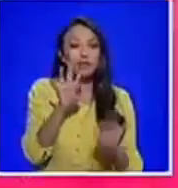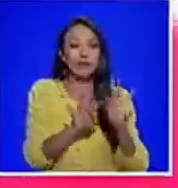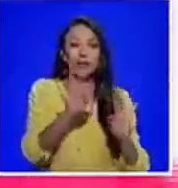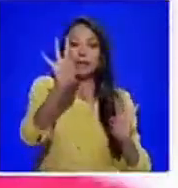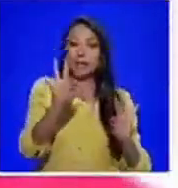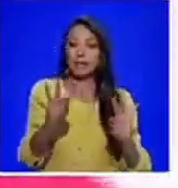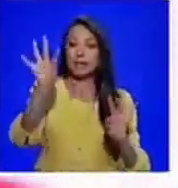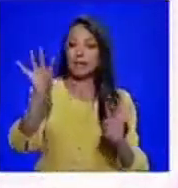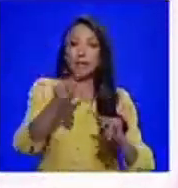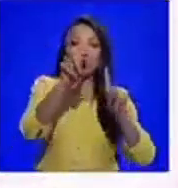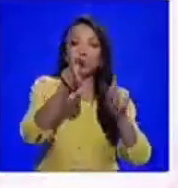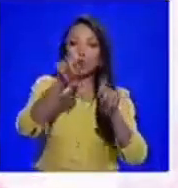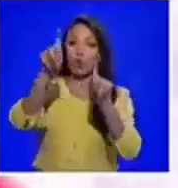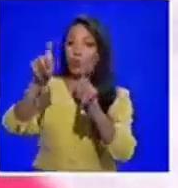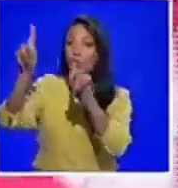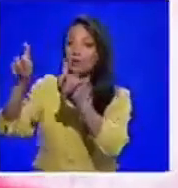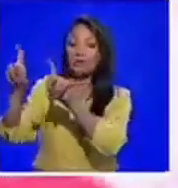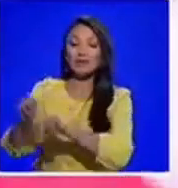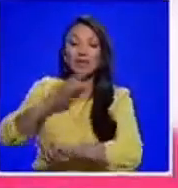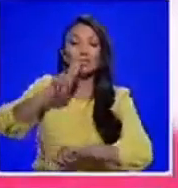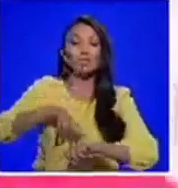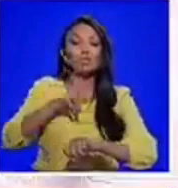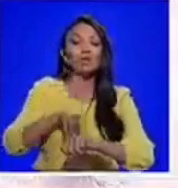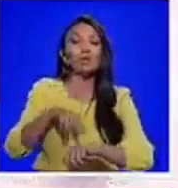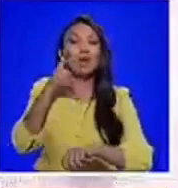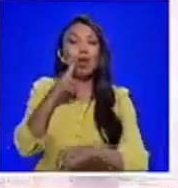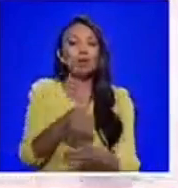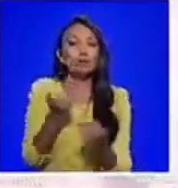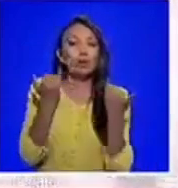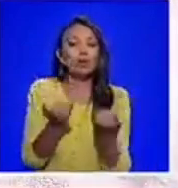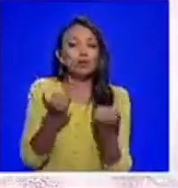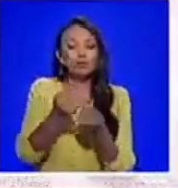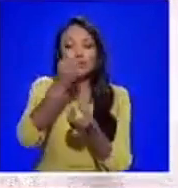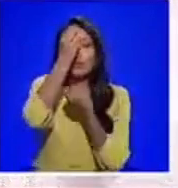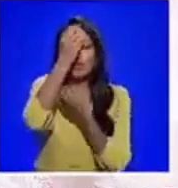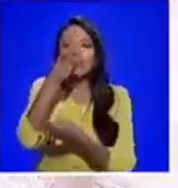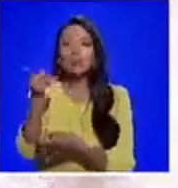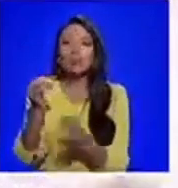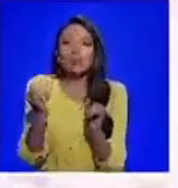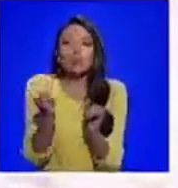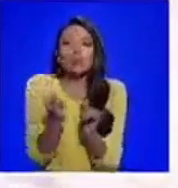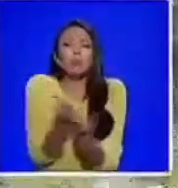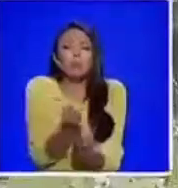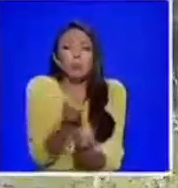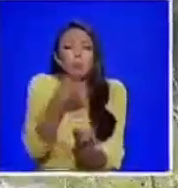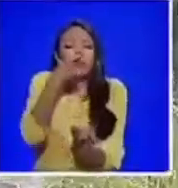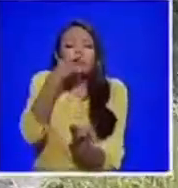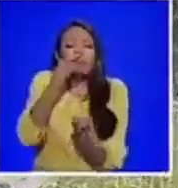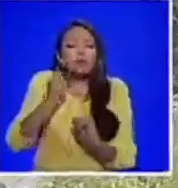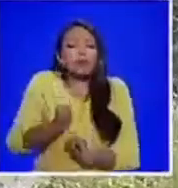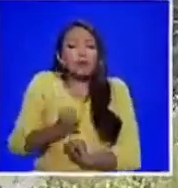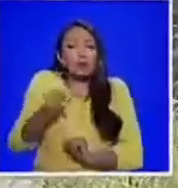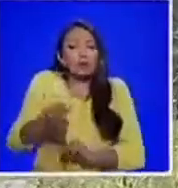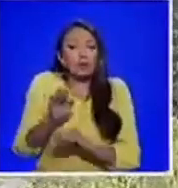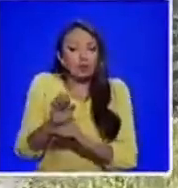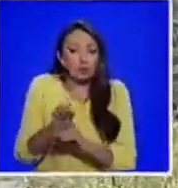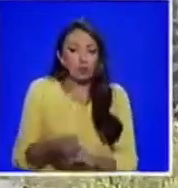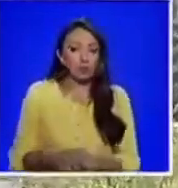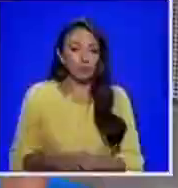de una encuesta nacional para actualizar información sobre el índice de desnutrición crónica infantil en el Ecuador.